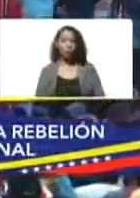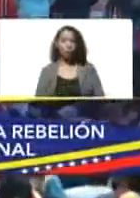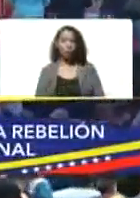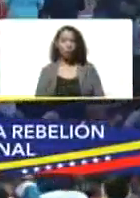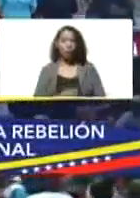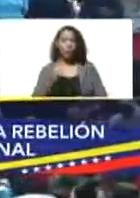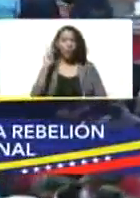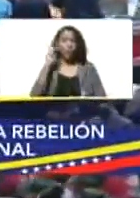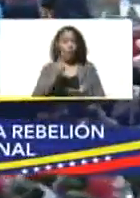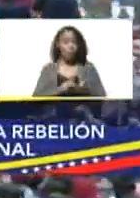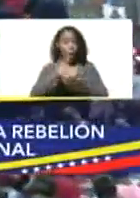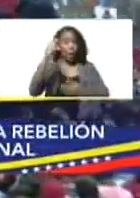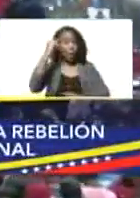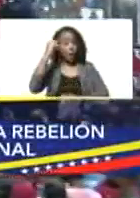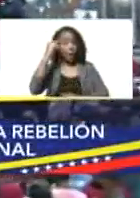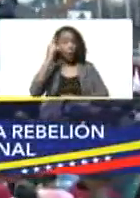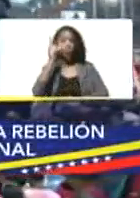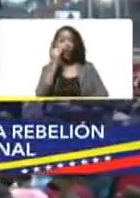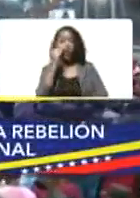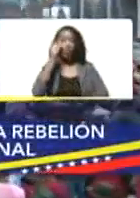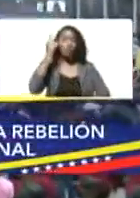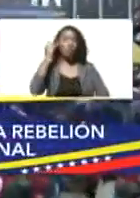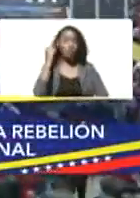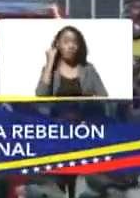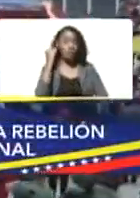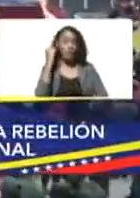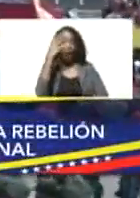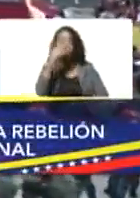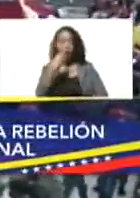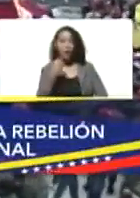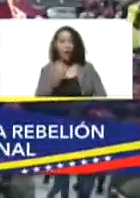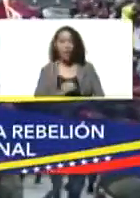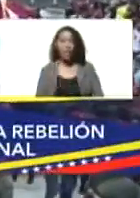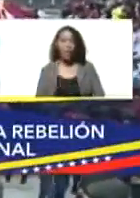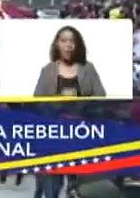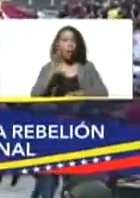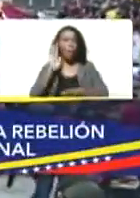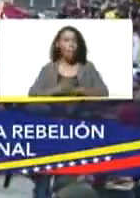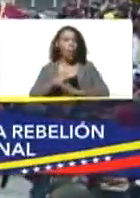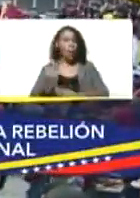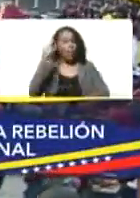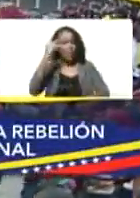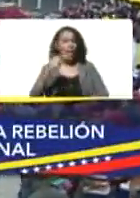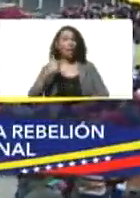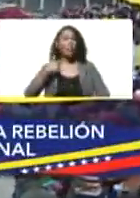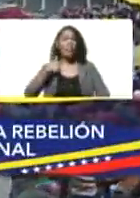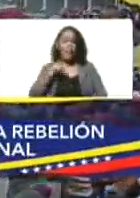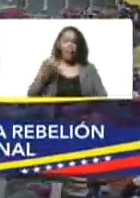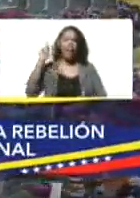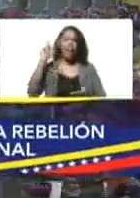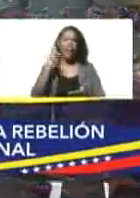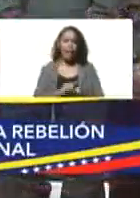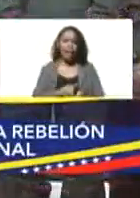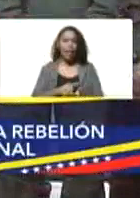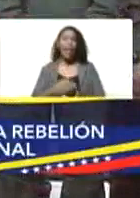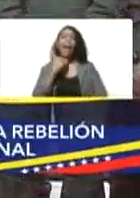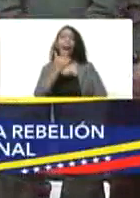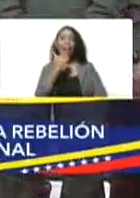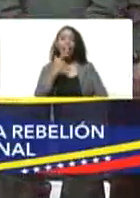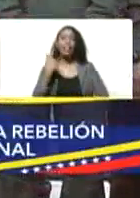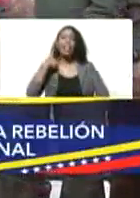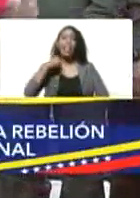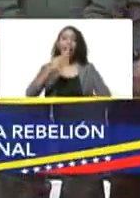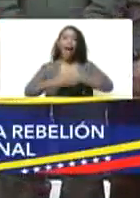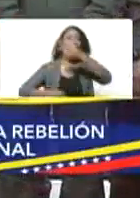llegó el día, muchachos y muchachas, porque el día tenía que llegar y alguien lo tenía